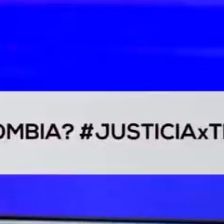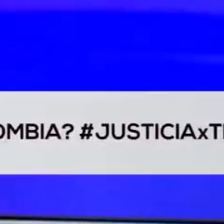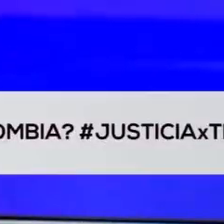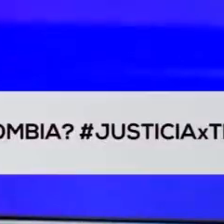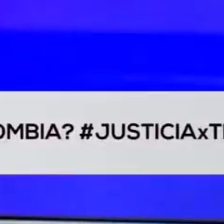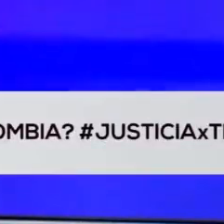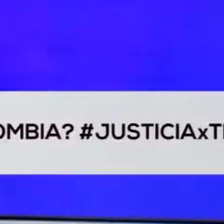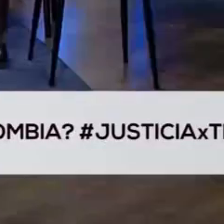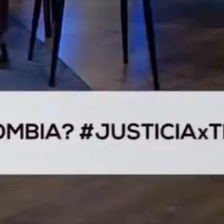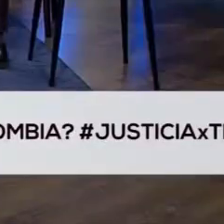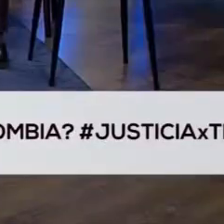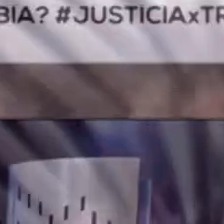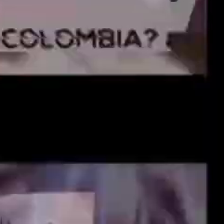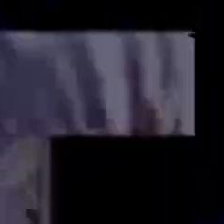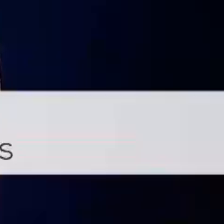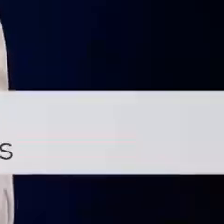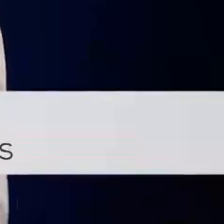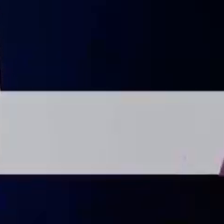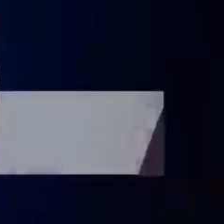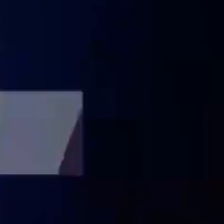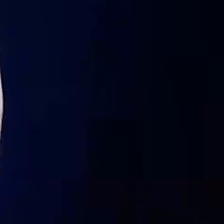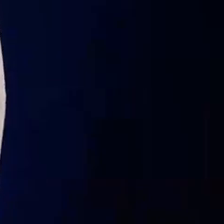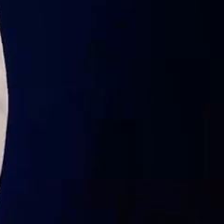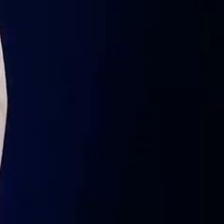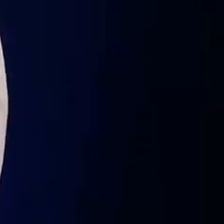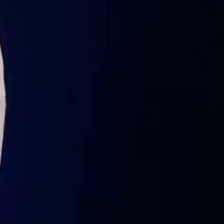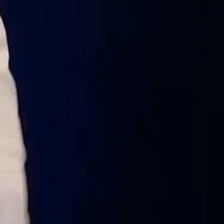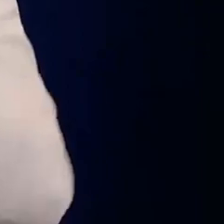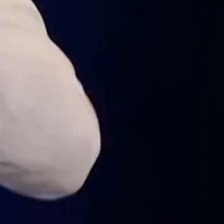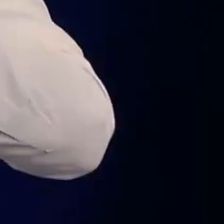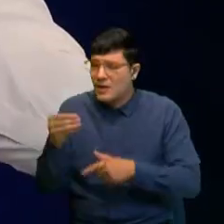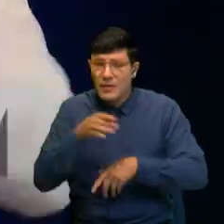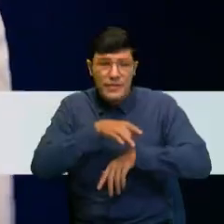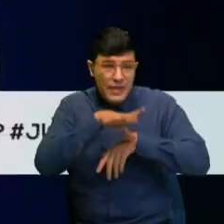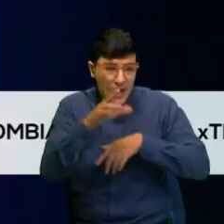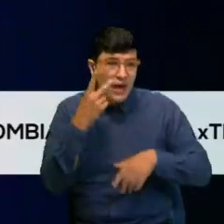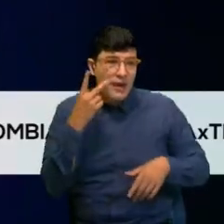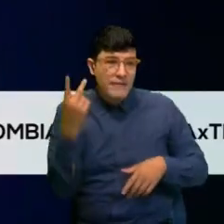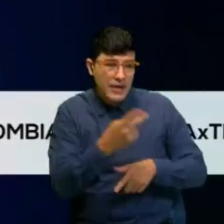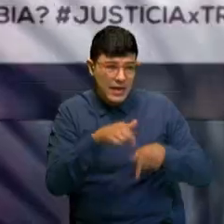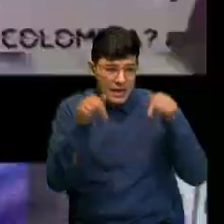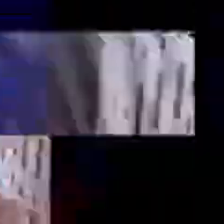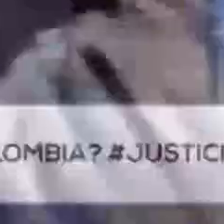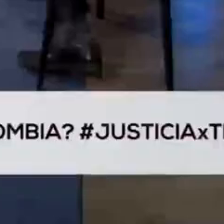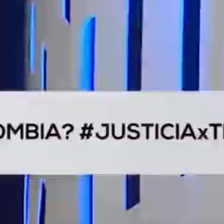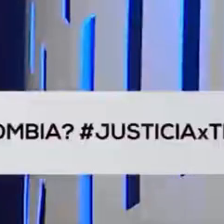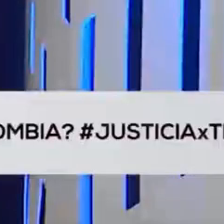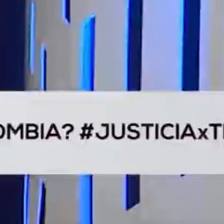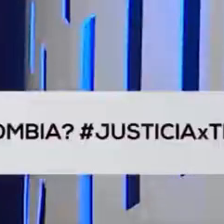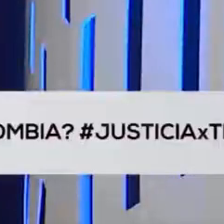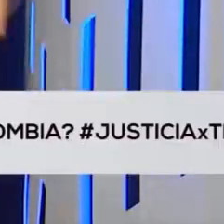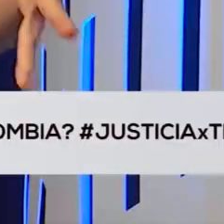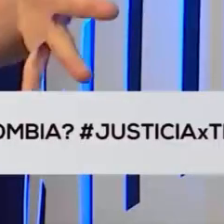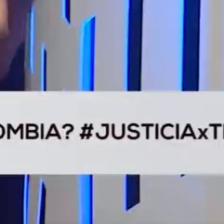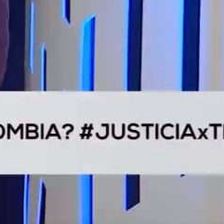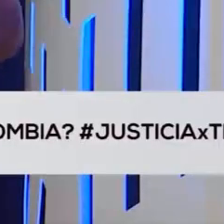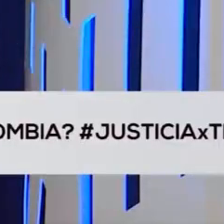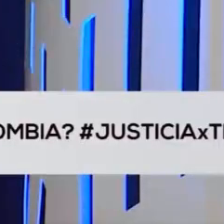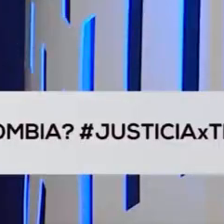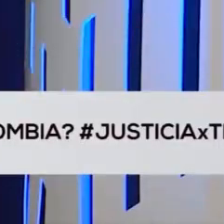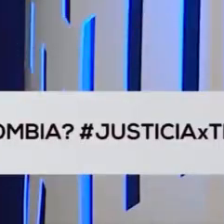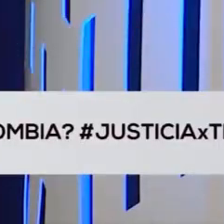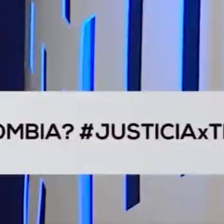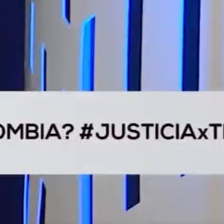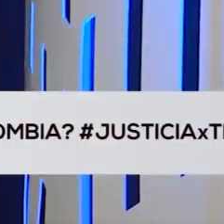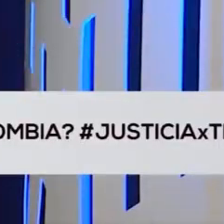se está volviendo alcahueta con los delincuentes? Dejan en el aire o entrever de que la justicia es corrupta. La gente quiere ver a todo el mundo en la